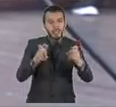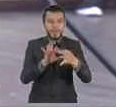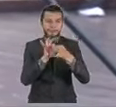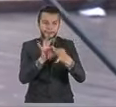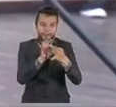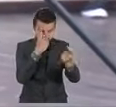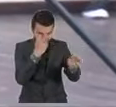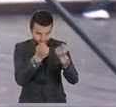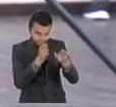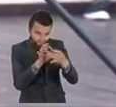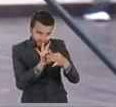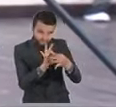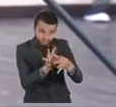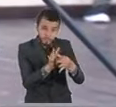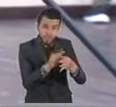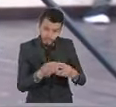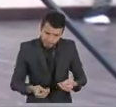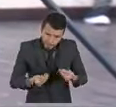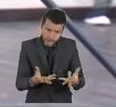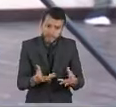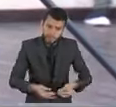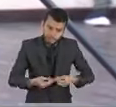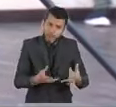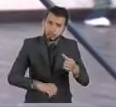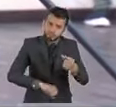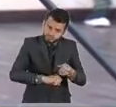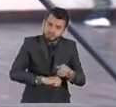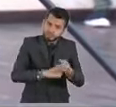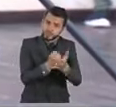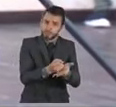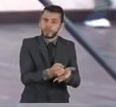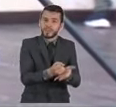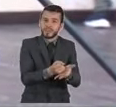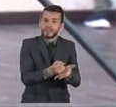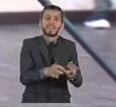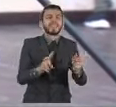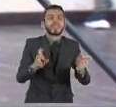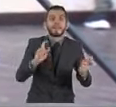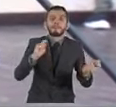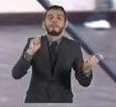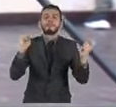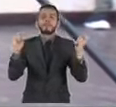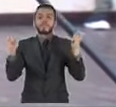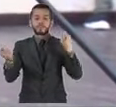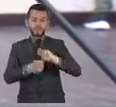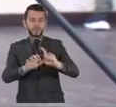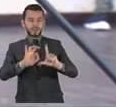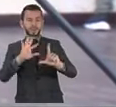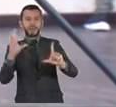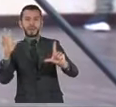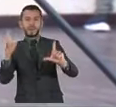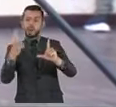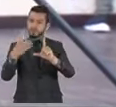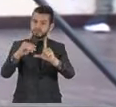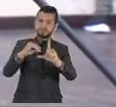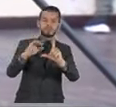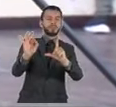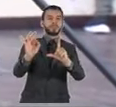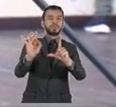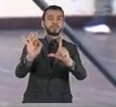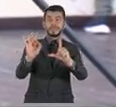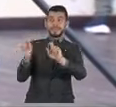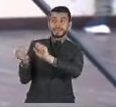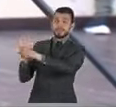ciudad vamos a contribuir y seguiremos haciendo desde la transformación digital que hemos planteado y que esta crisis